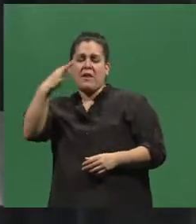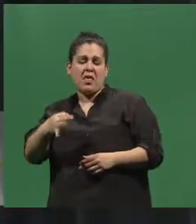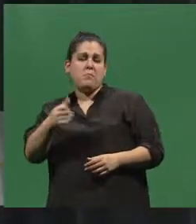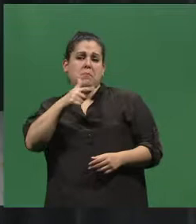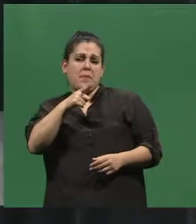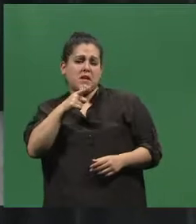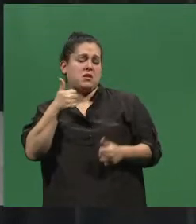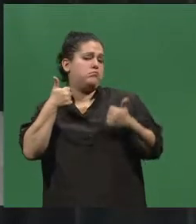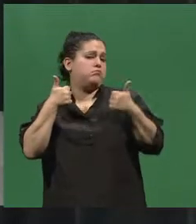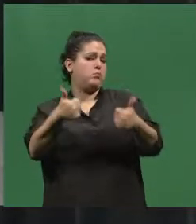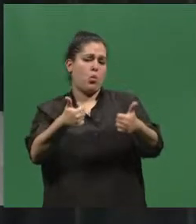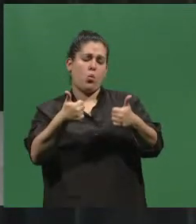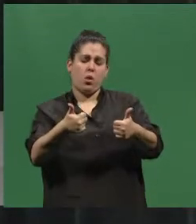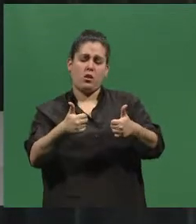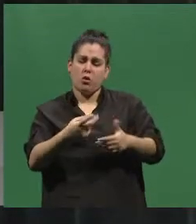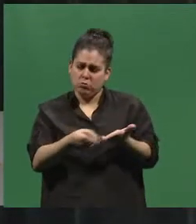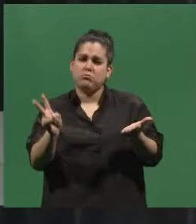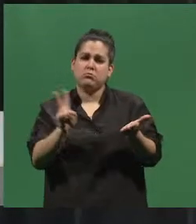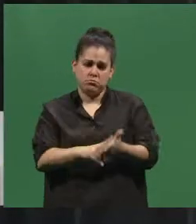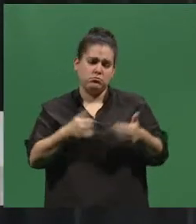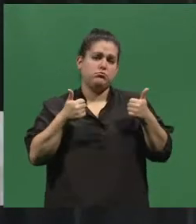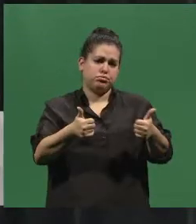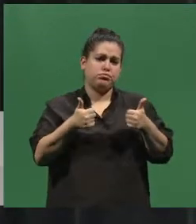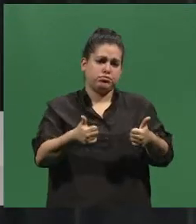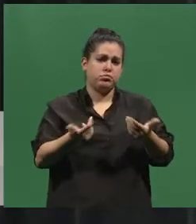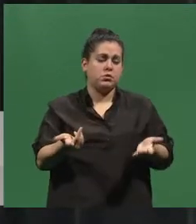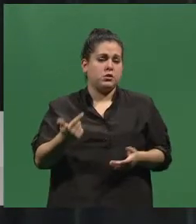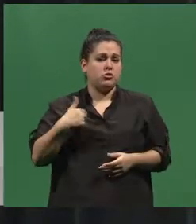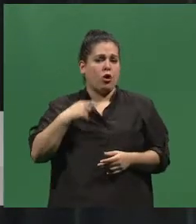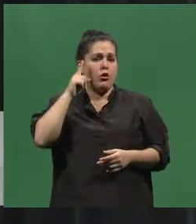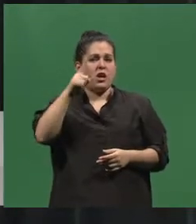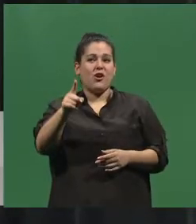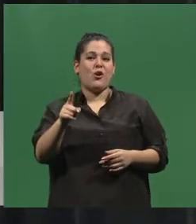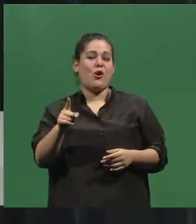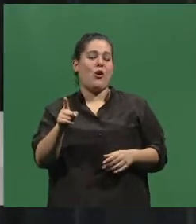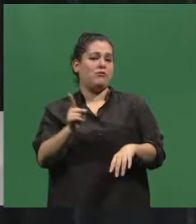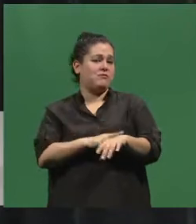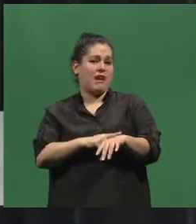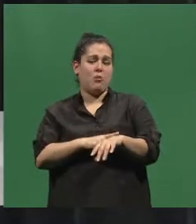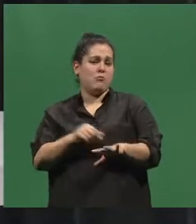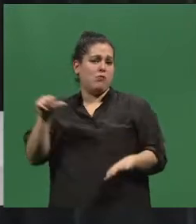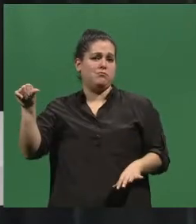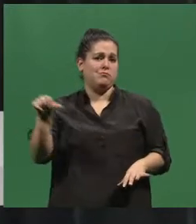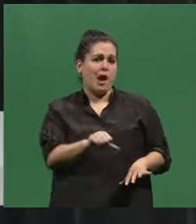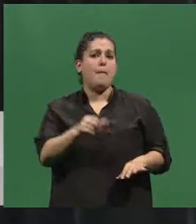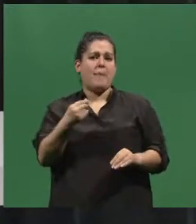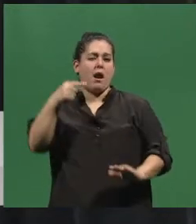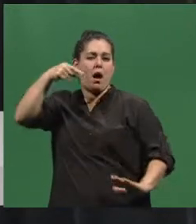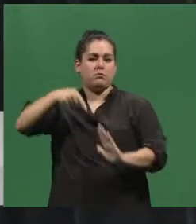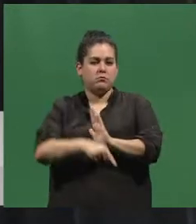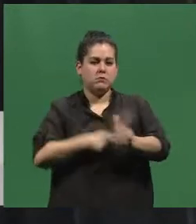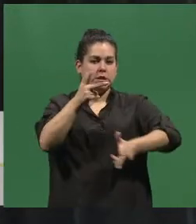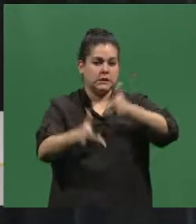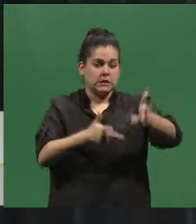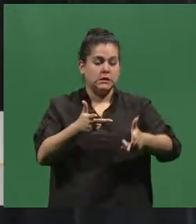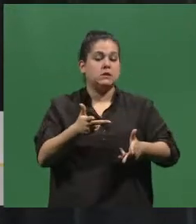esto, lo vuelvo a recalcar una vez más, y yo creo que esto no nos alcanza el tiempo para profundizar. Sobre todo proyecto,